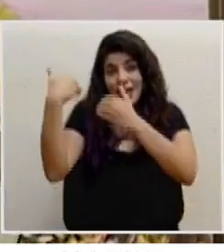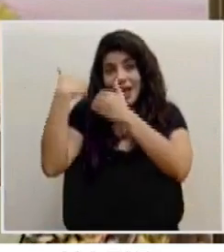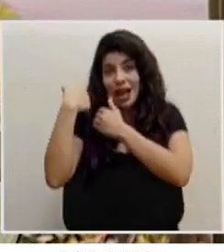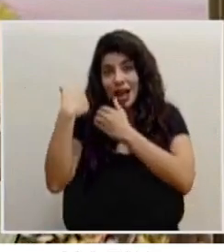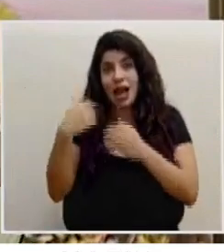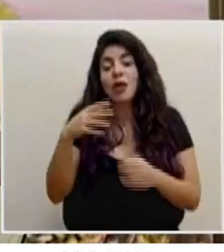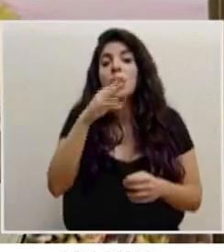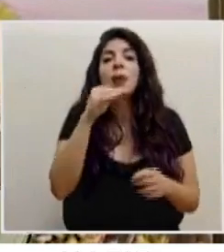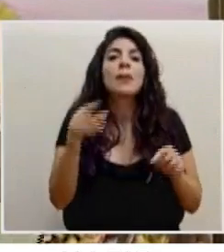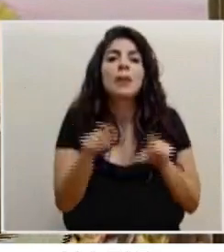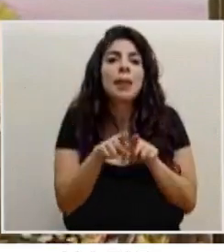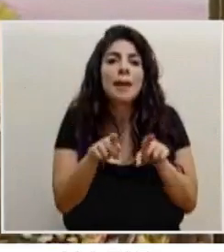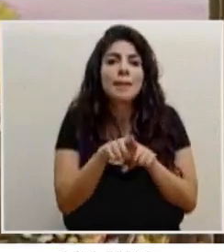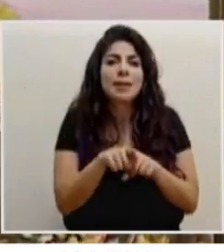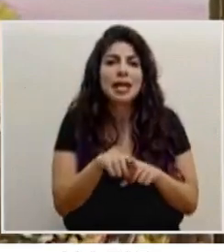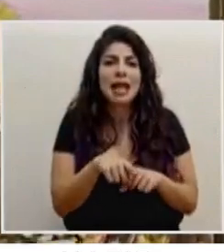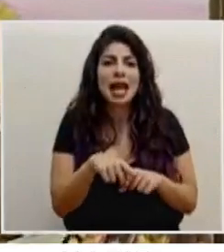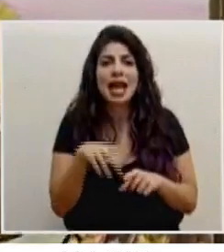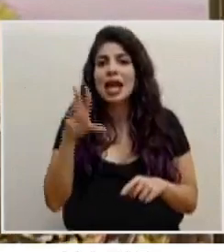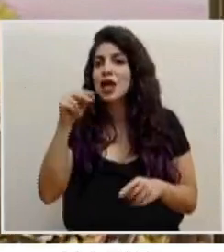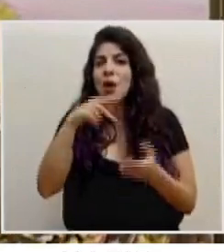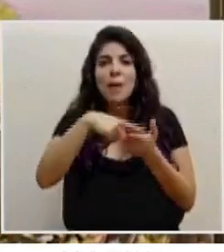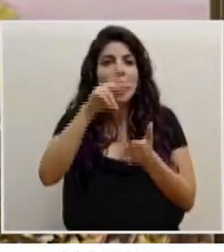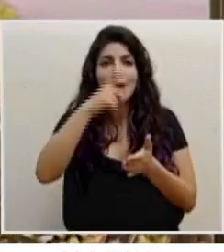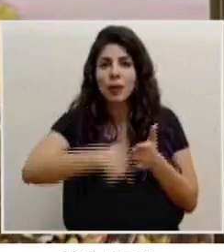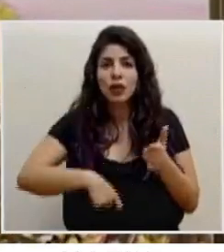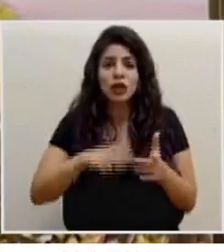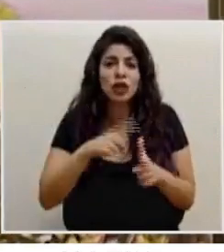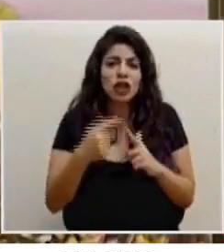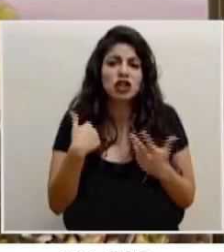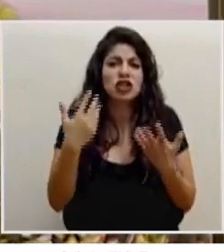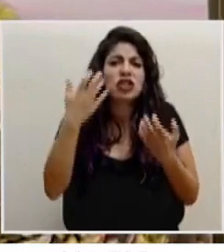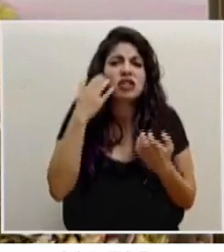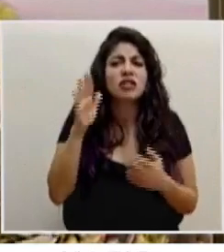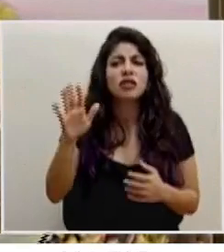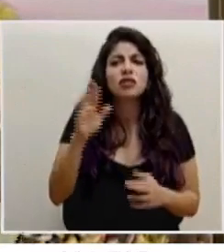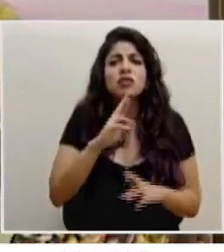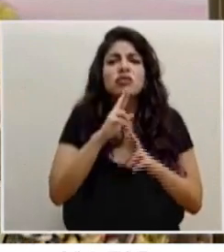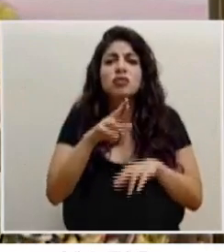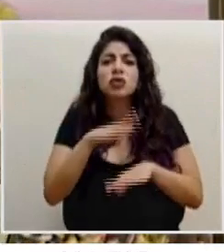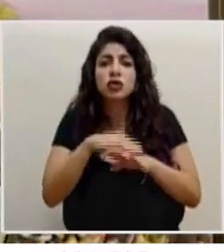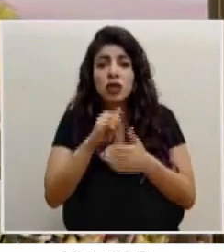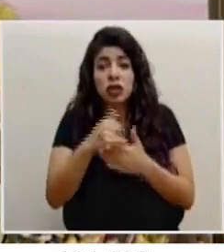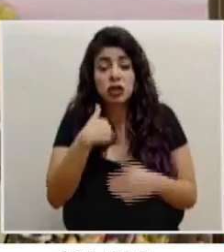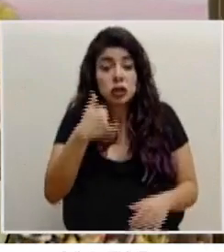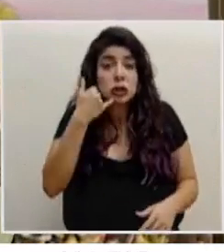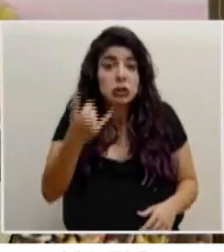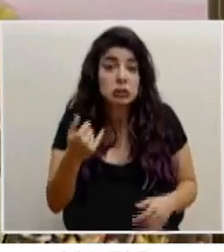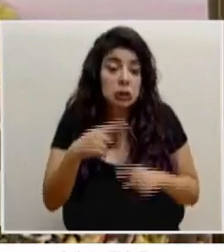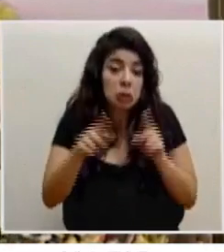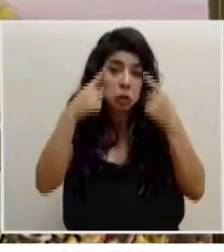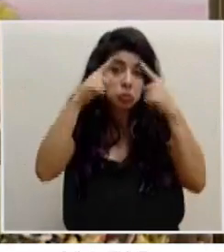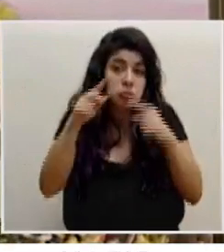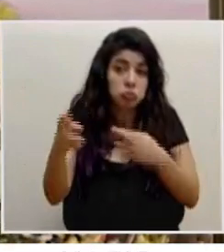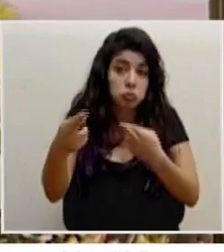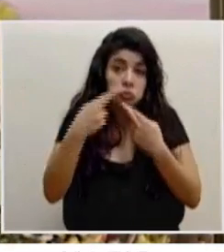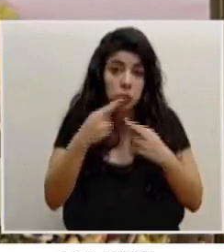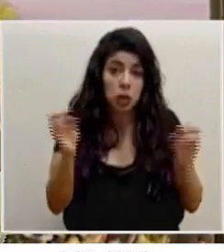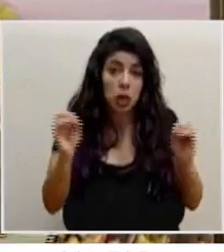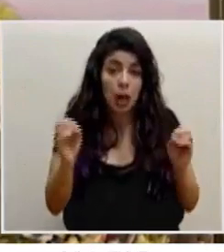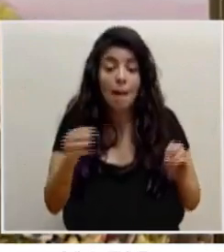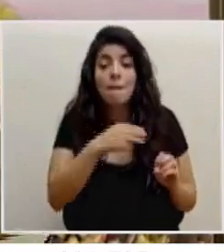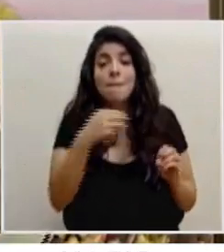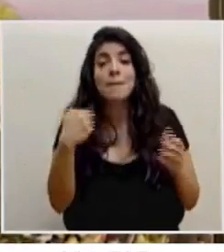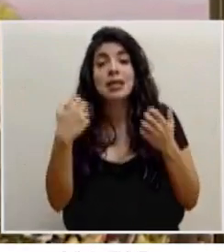y también que no tributa con el Estado. Entonces quería saber una reacción suya. Yo lo que llamé no tuve respuesta, y del